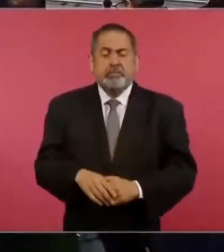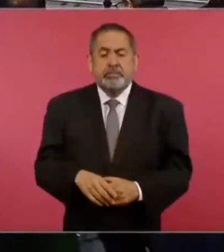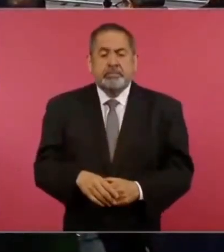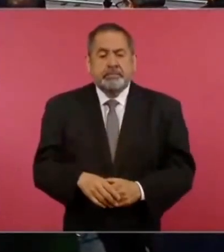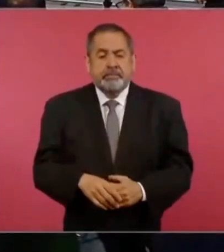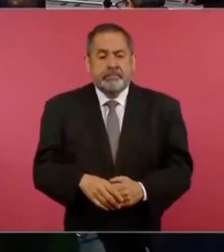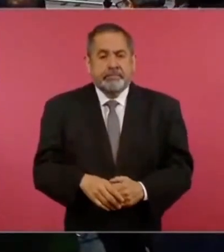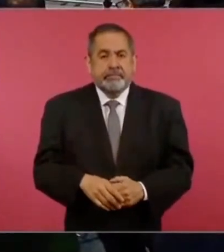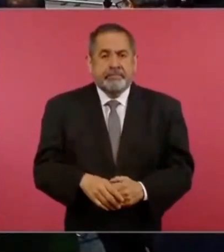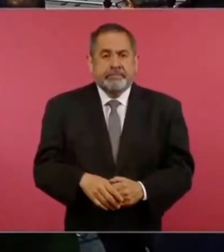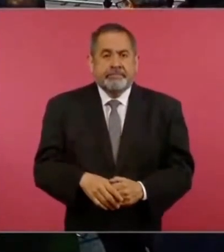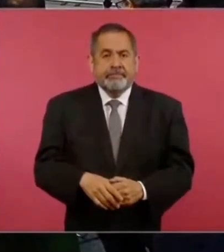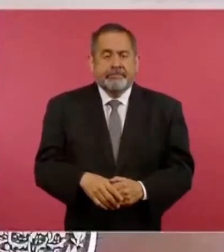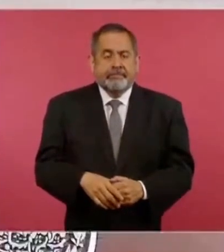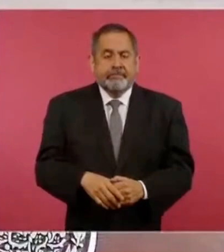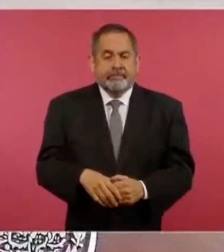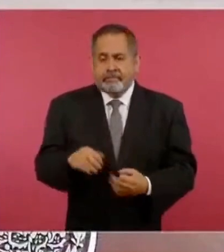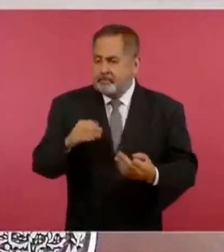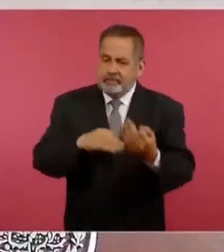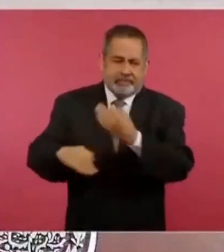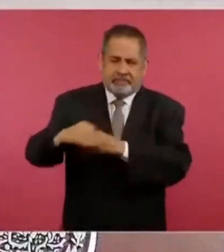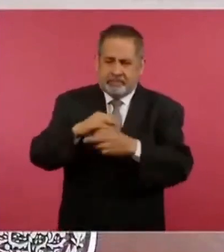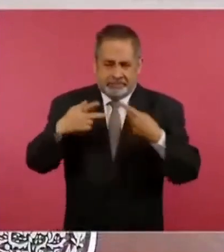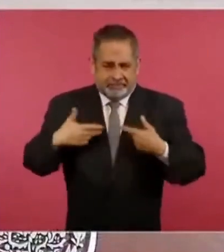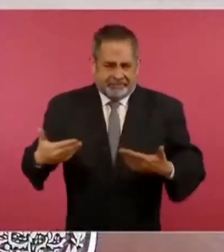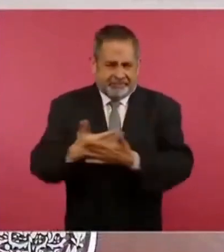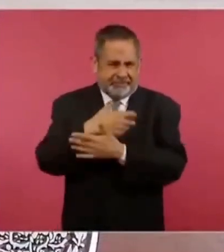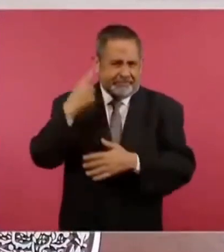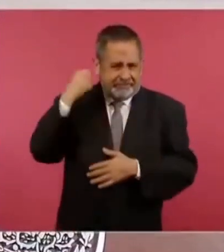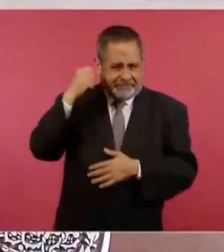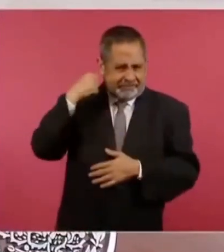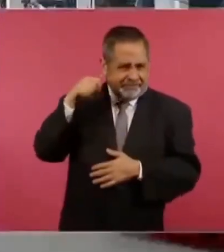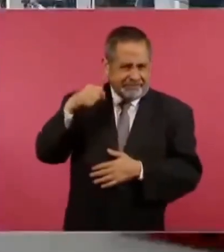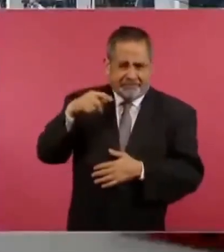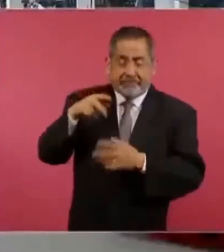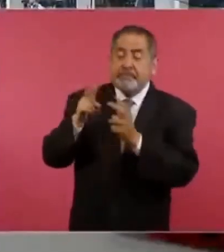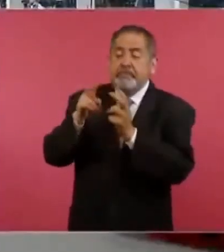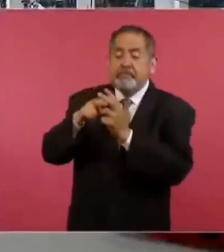A todo el pueblo de Tamaulipas, la parte